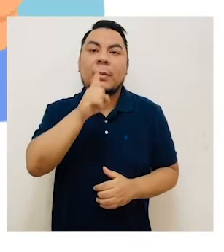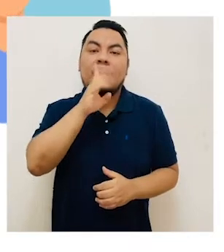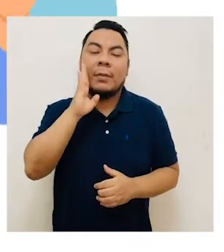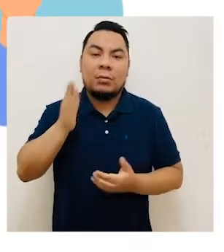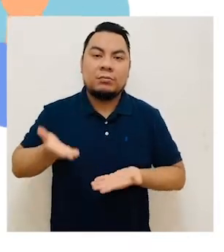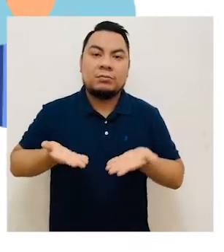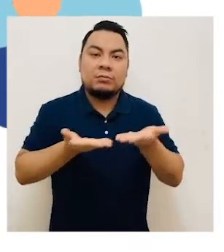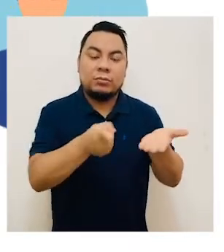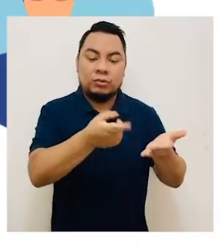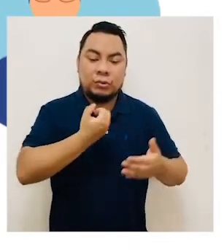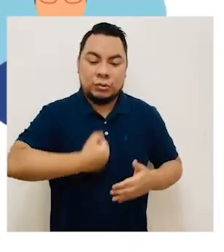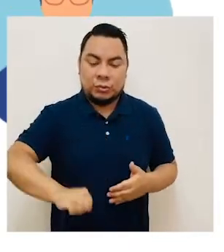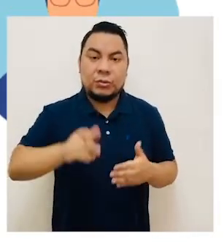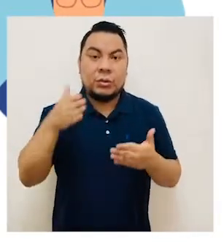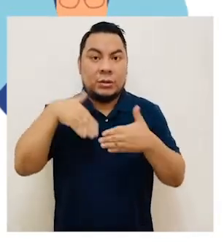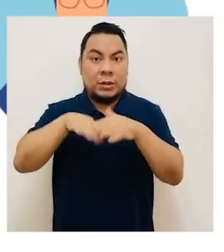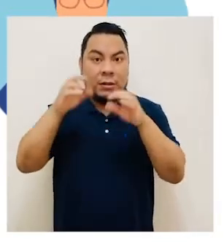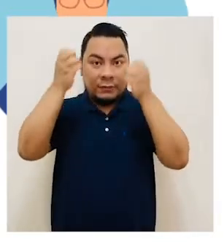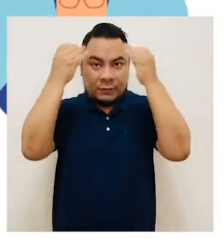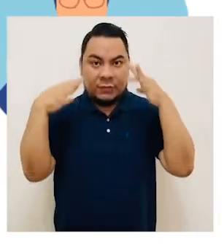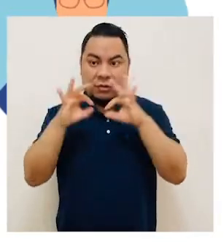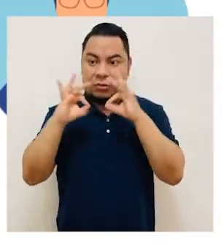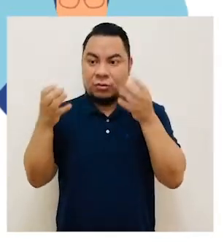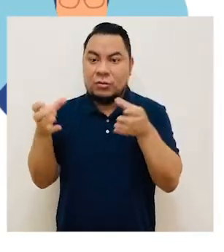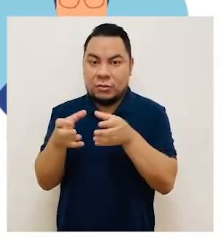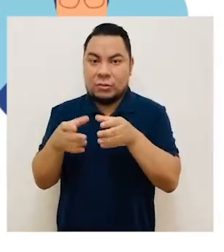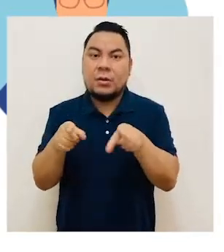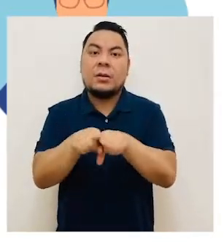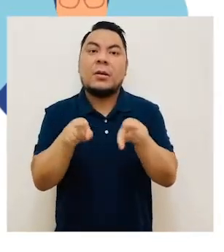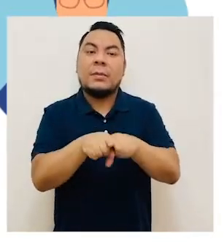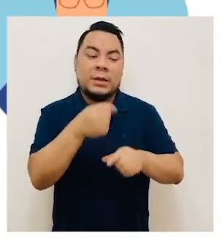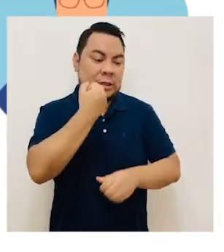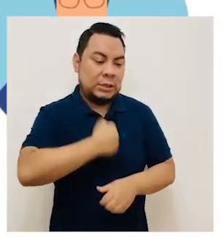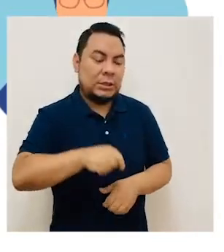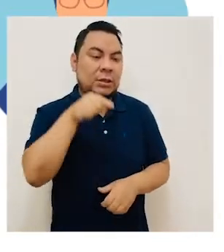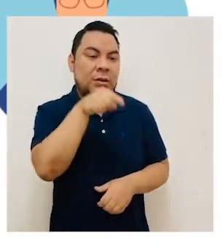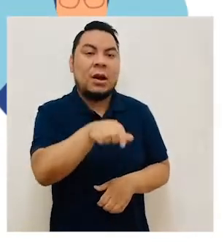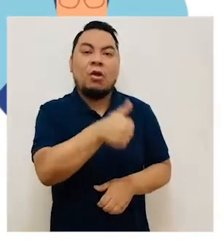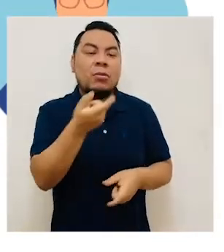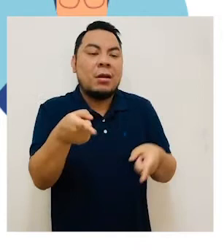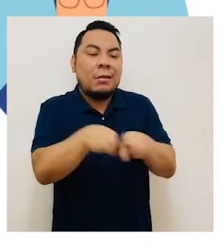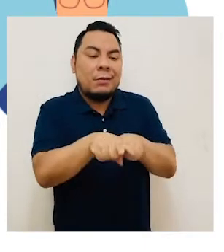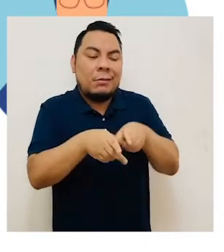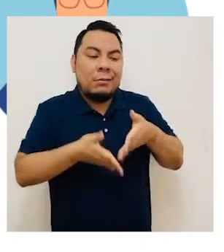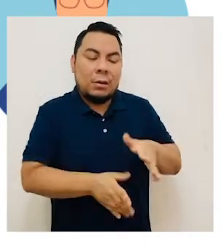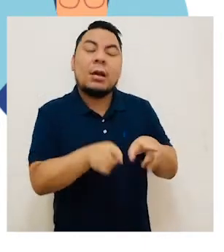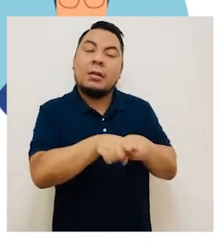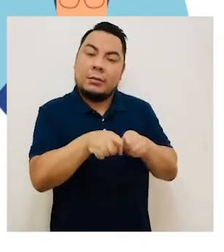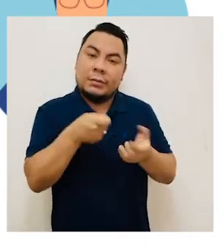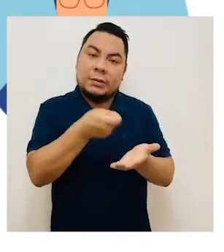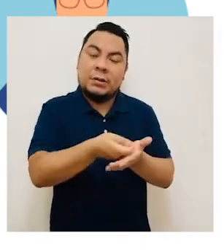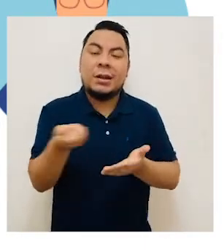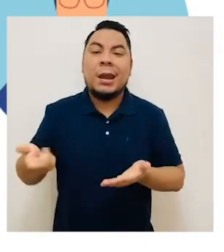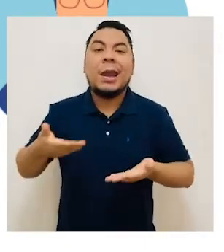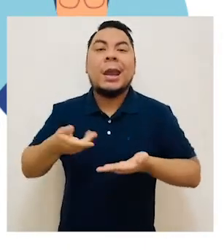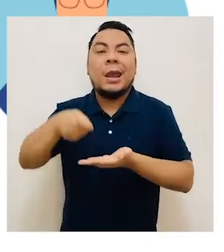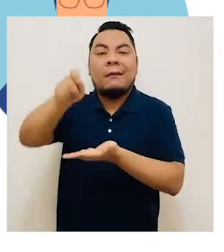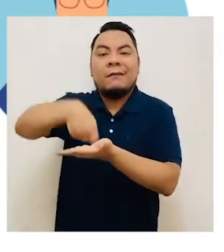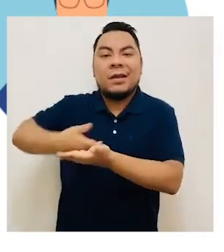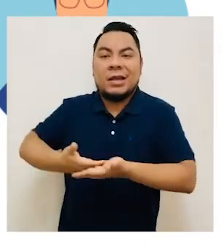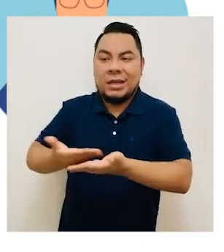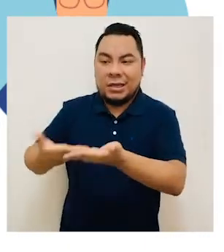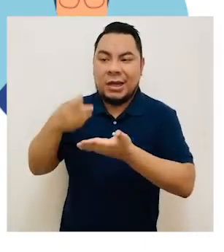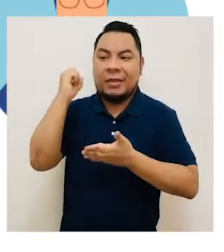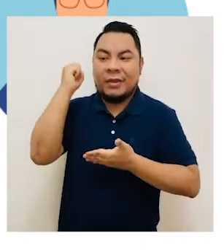sucesorio respecto a sus padres. Los hijos nacidos dentro del matrimonio, los hijos extramatrimoniales reconocidos y declarados, y los